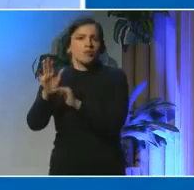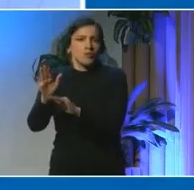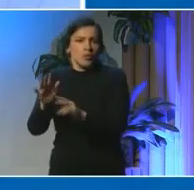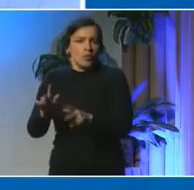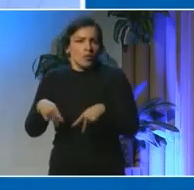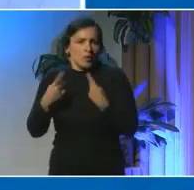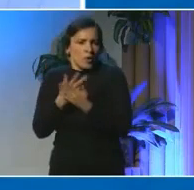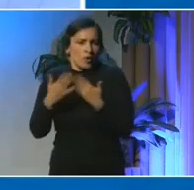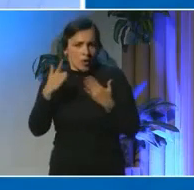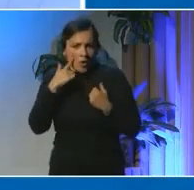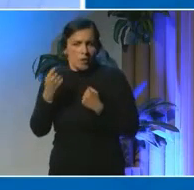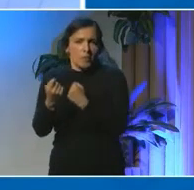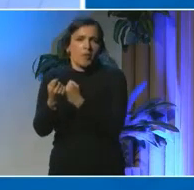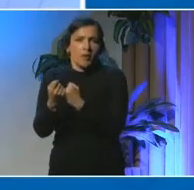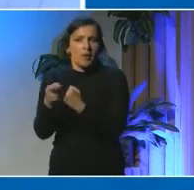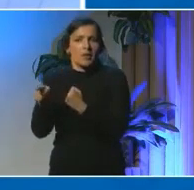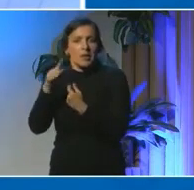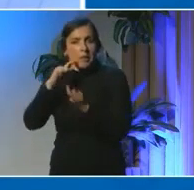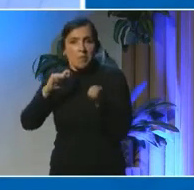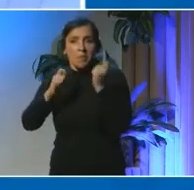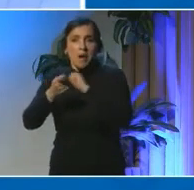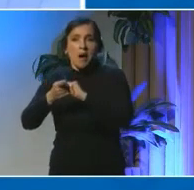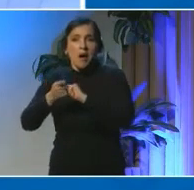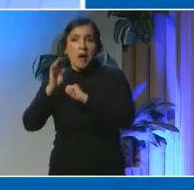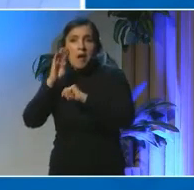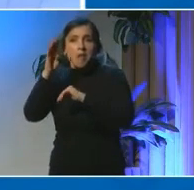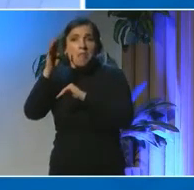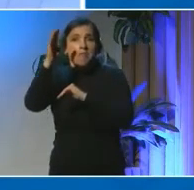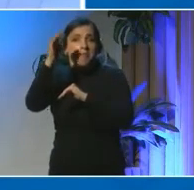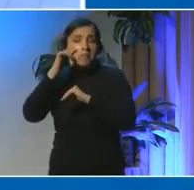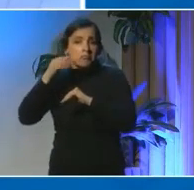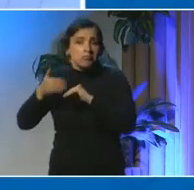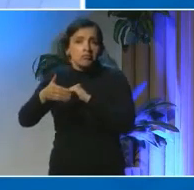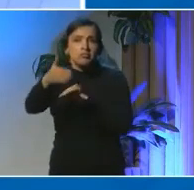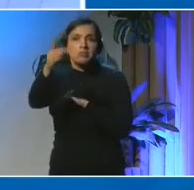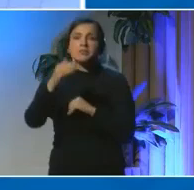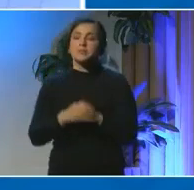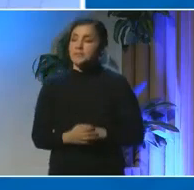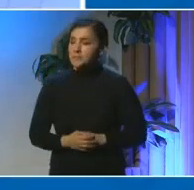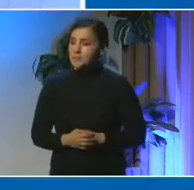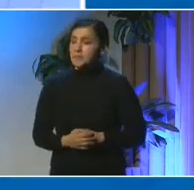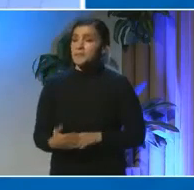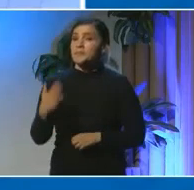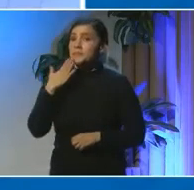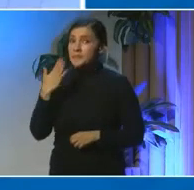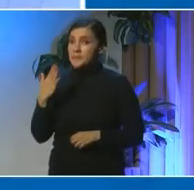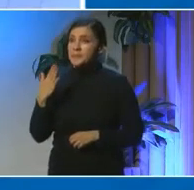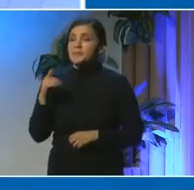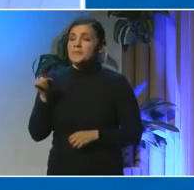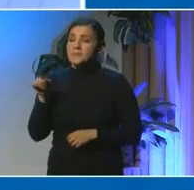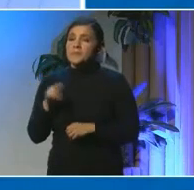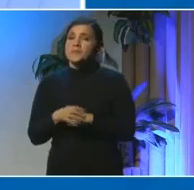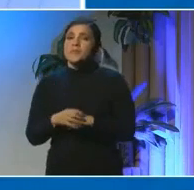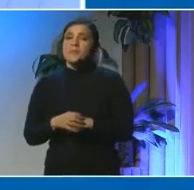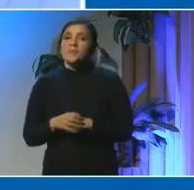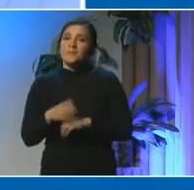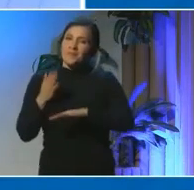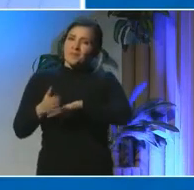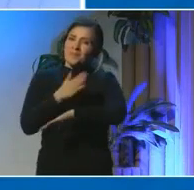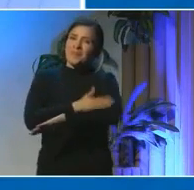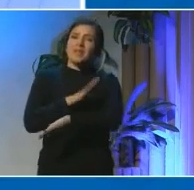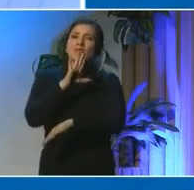solo es eso eso se puede transformar hasta generaciones futuras Mil gracias mar Andrea cuando estábamos con con el comité